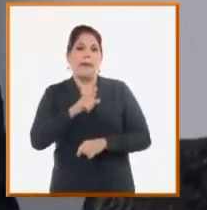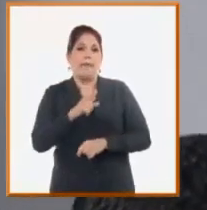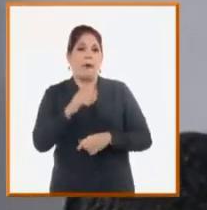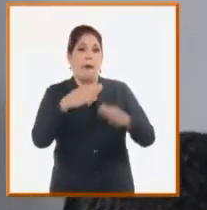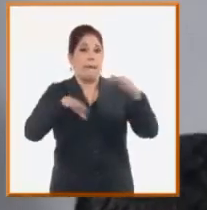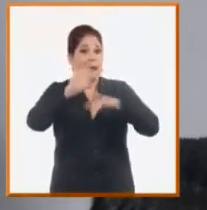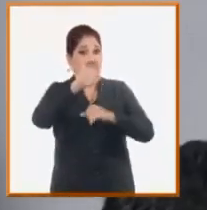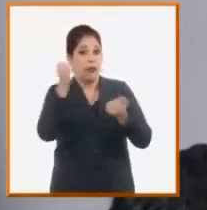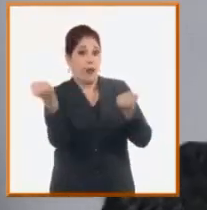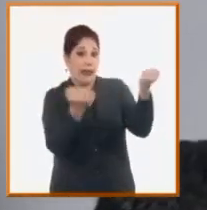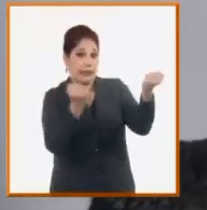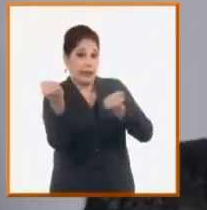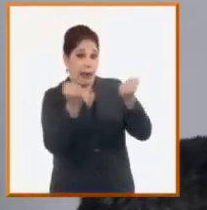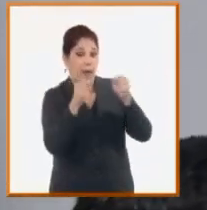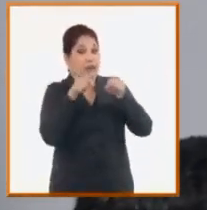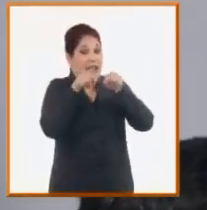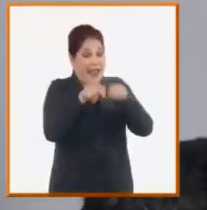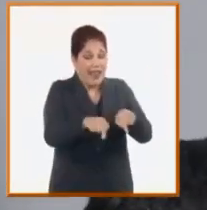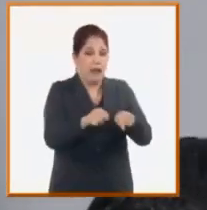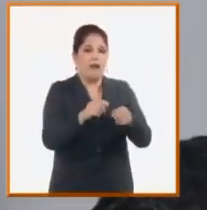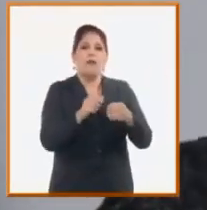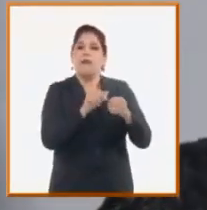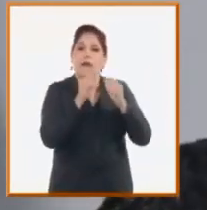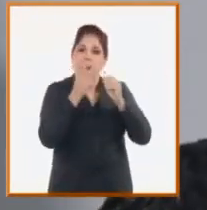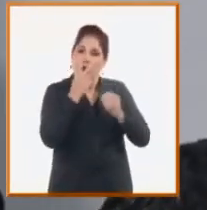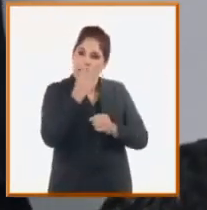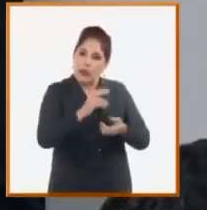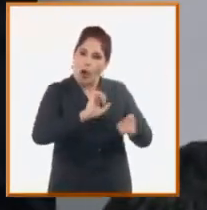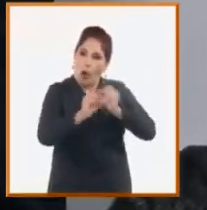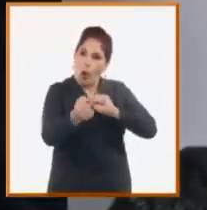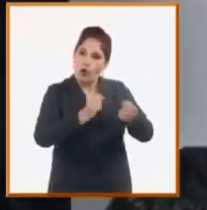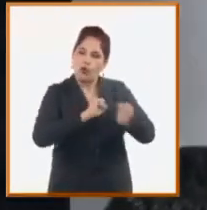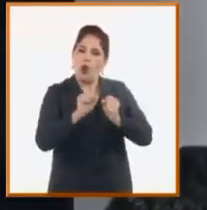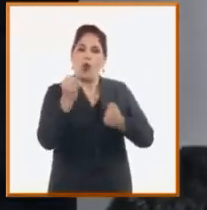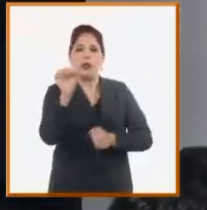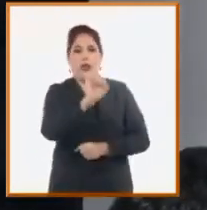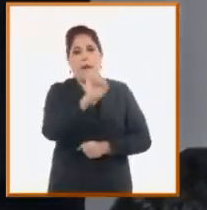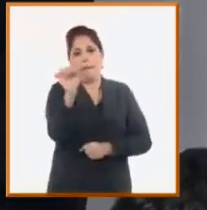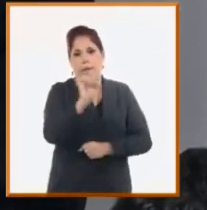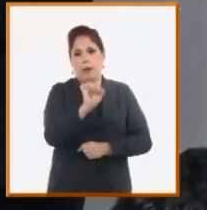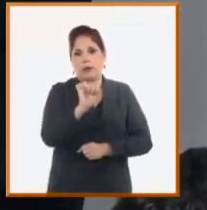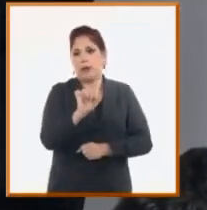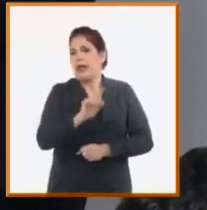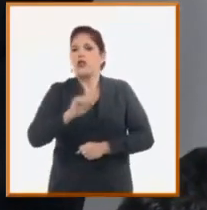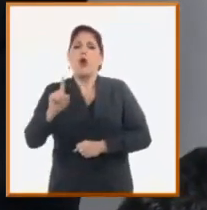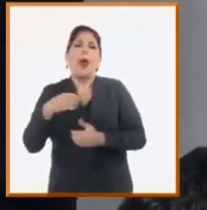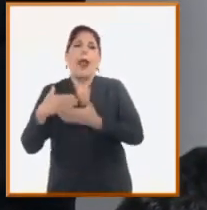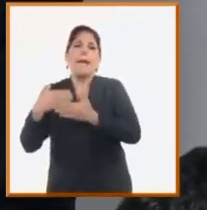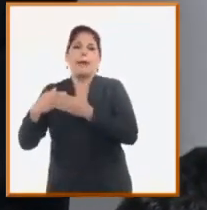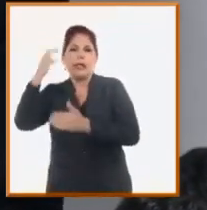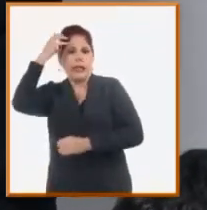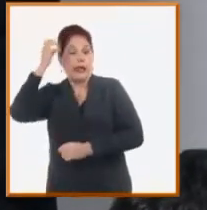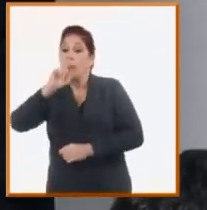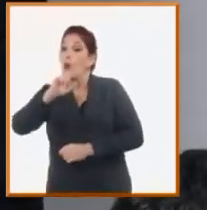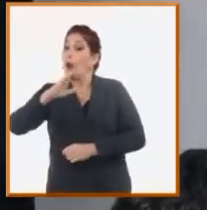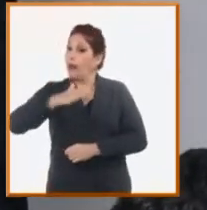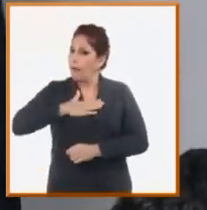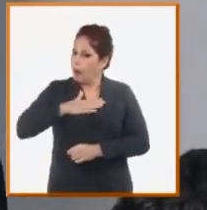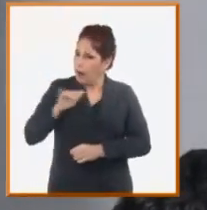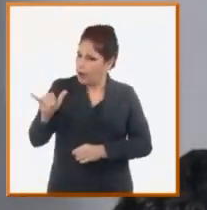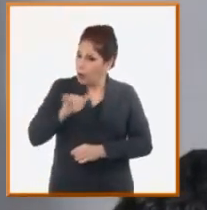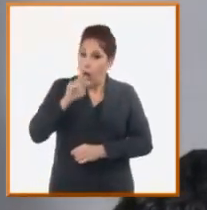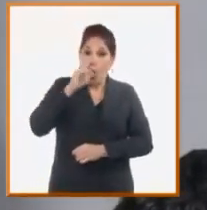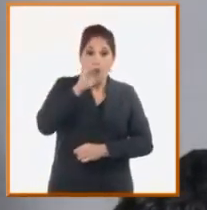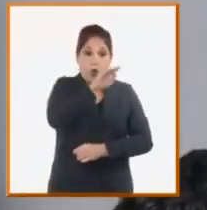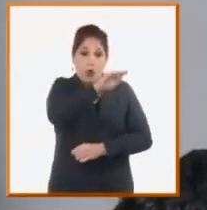Ministerio del Transporte es el rector del transporte en el país, no es solo el rector del transporte para las empresas estatales. Por tanto, las normas